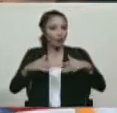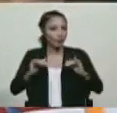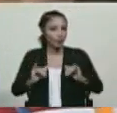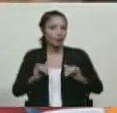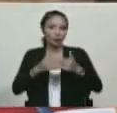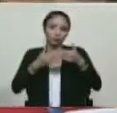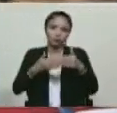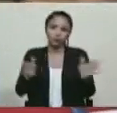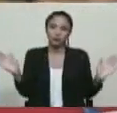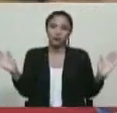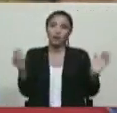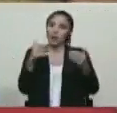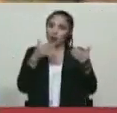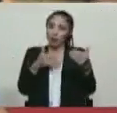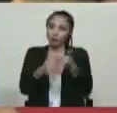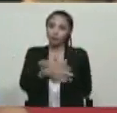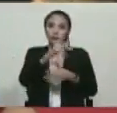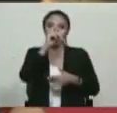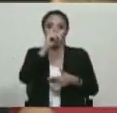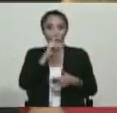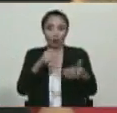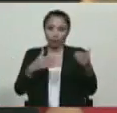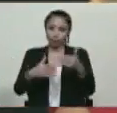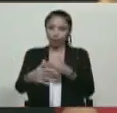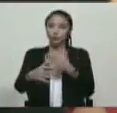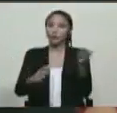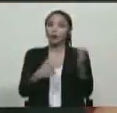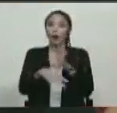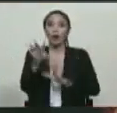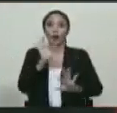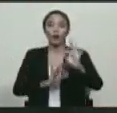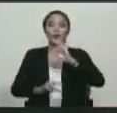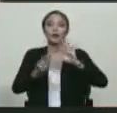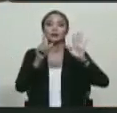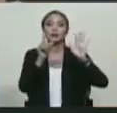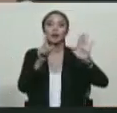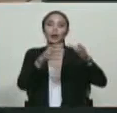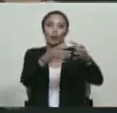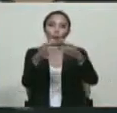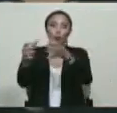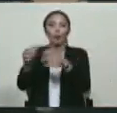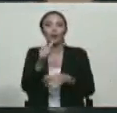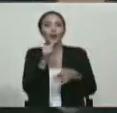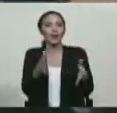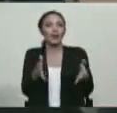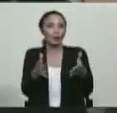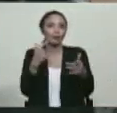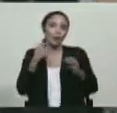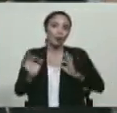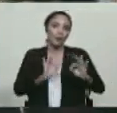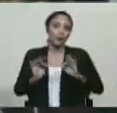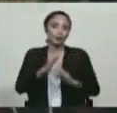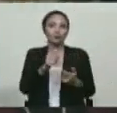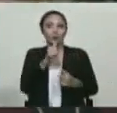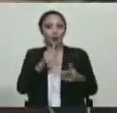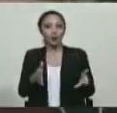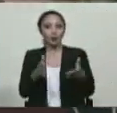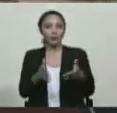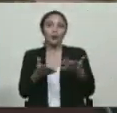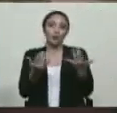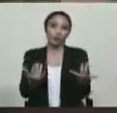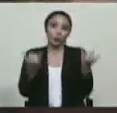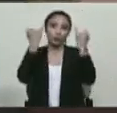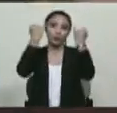pues, en los próximos días a escoger los 6 equipos ganadores, y vamos luego pues a aplicar